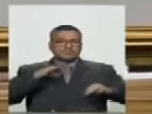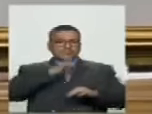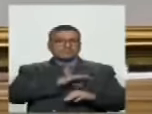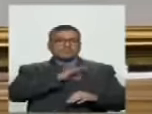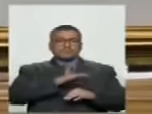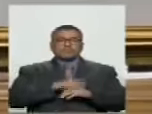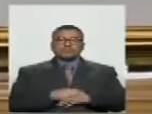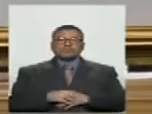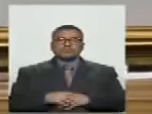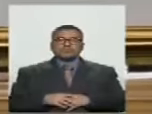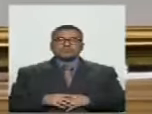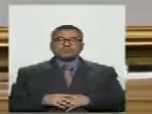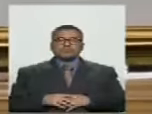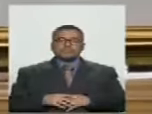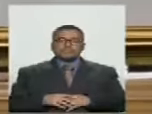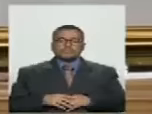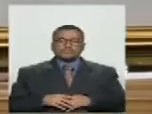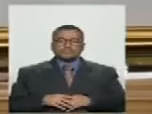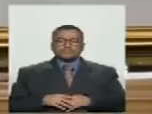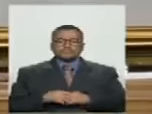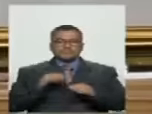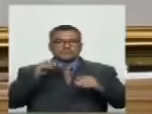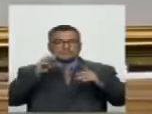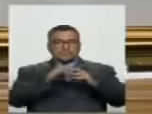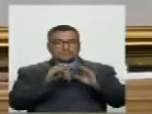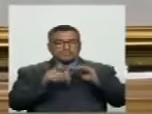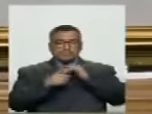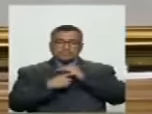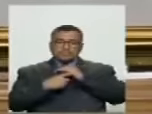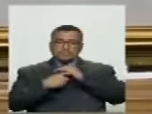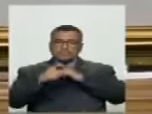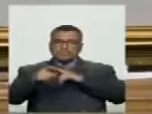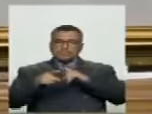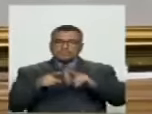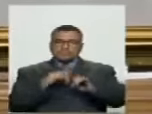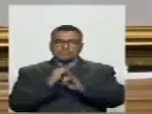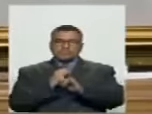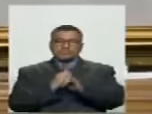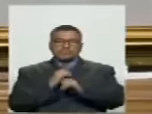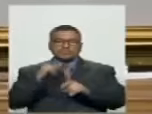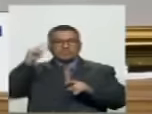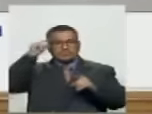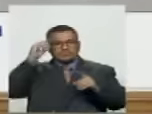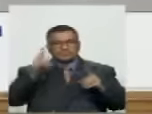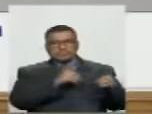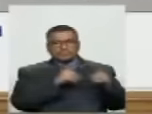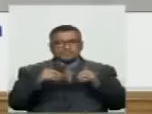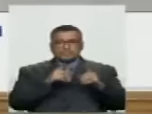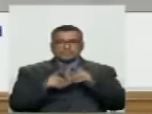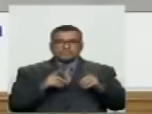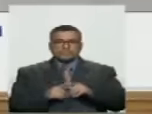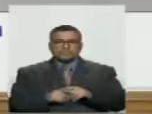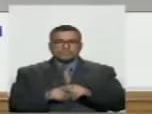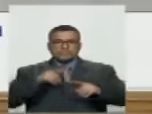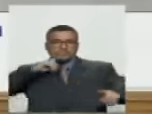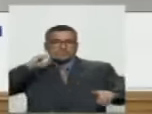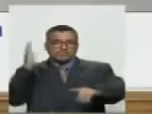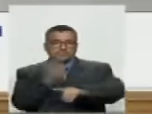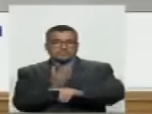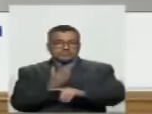sociales, a través de los medios digitales. Este debate de hoy, para condenar